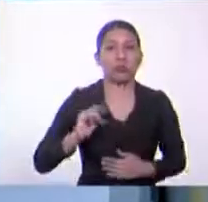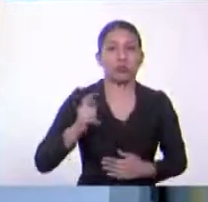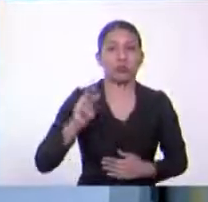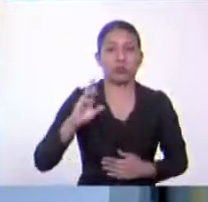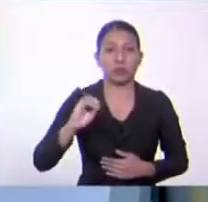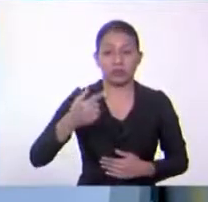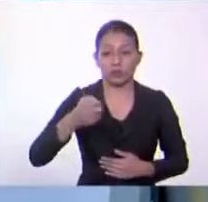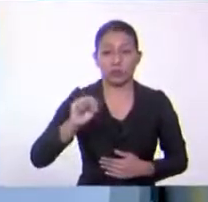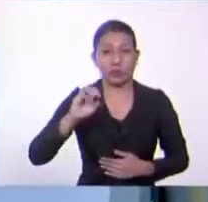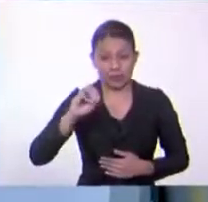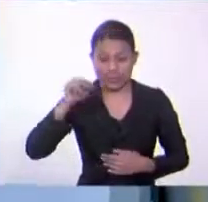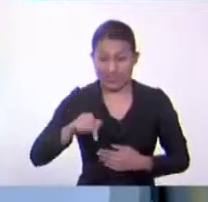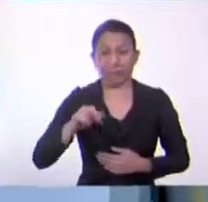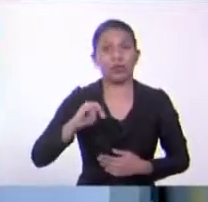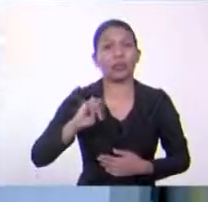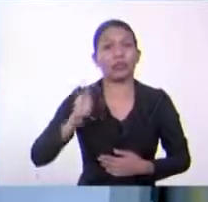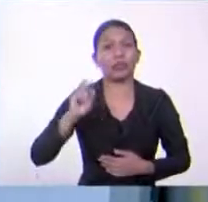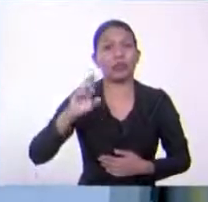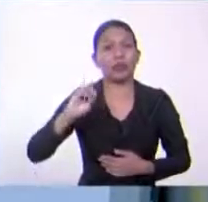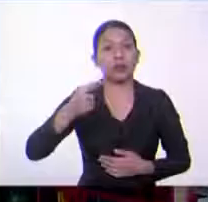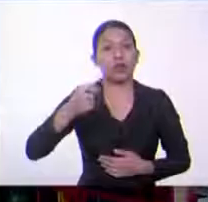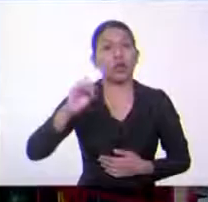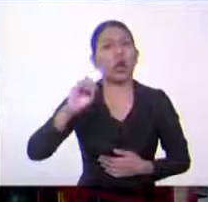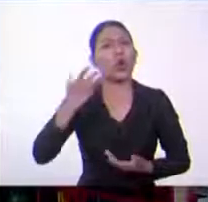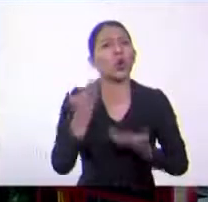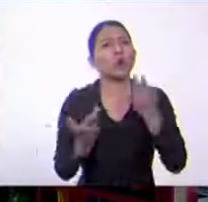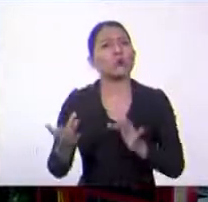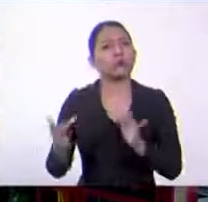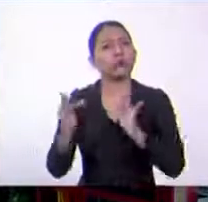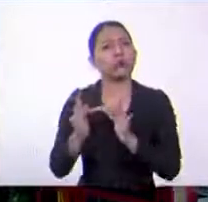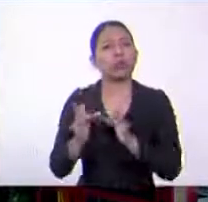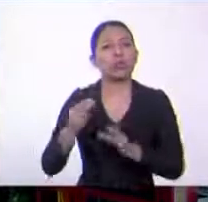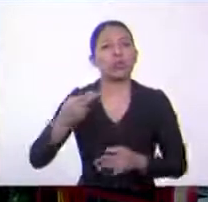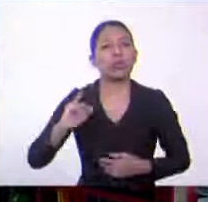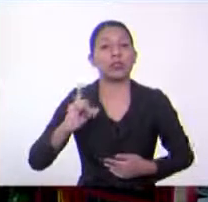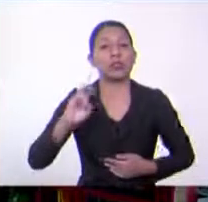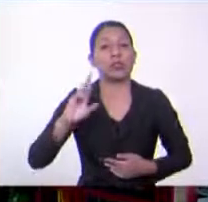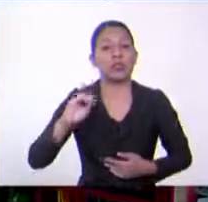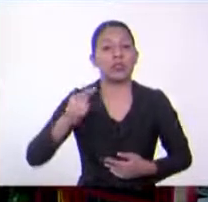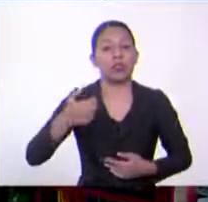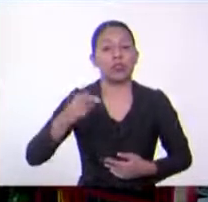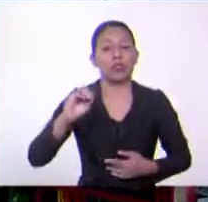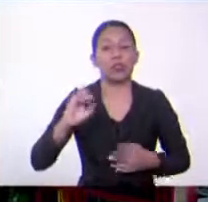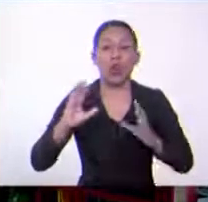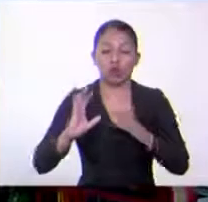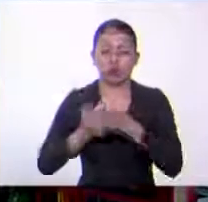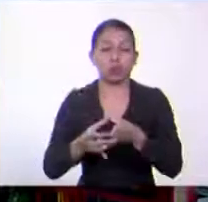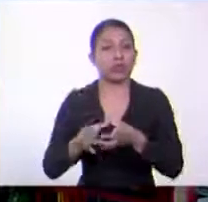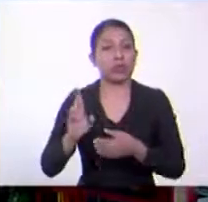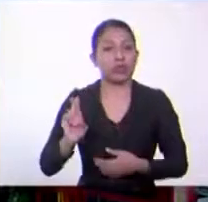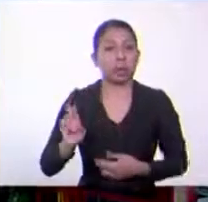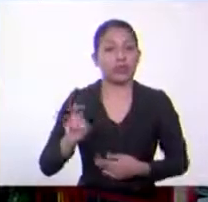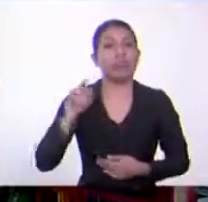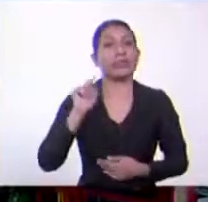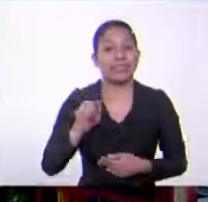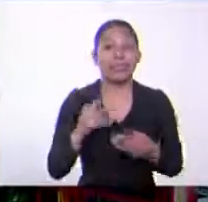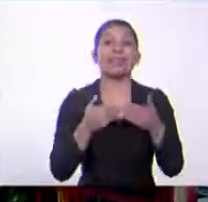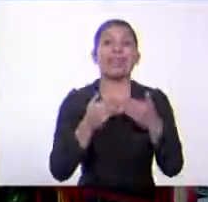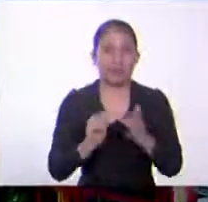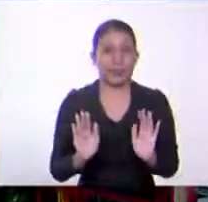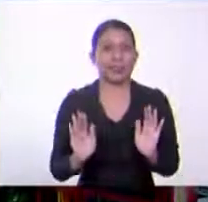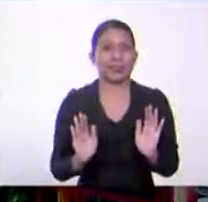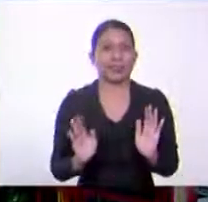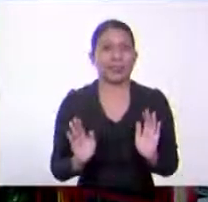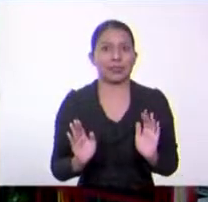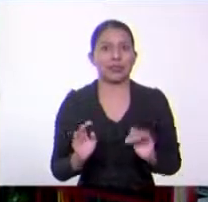el nitrógeno puede estar enlazado con hidrógenos o con grupos R. Esa es la diferencia.